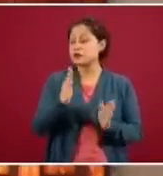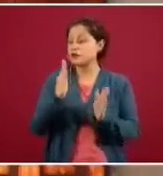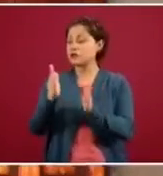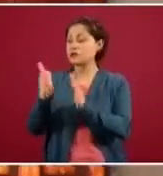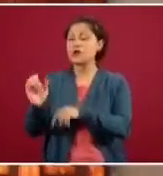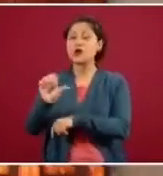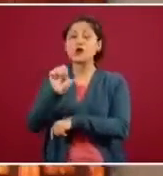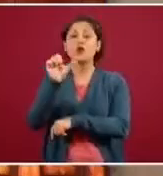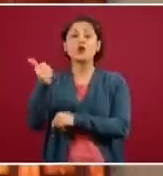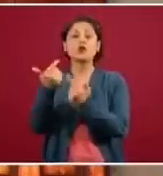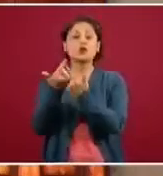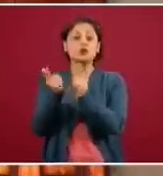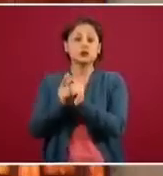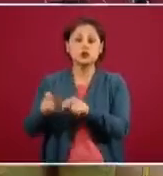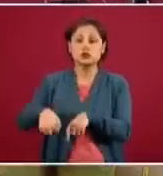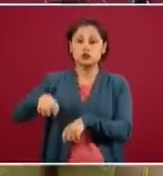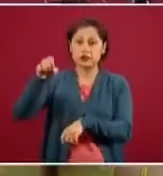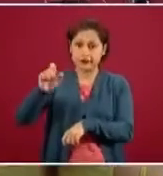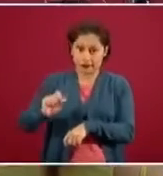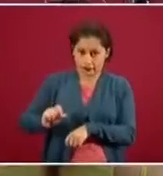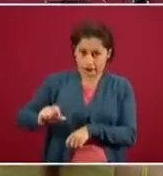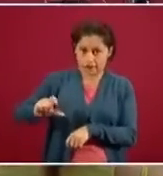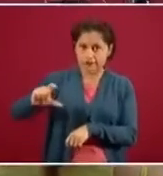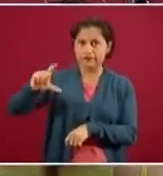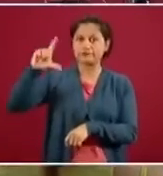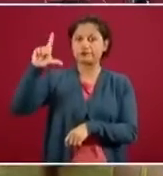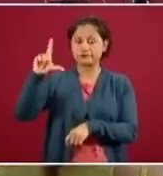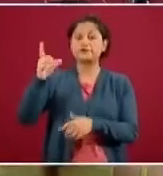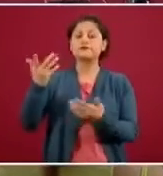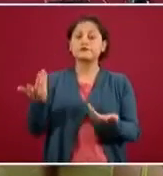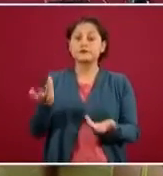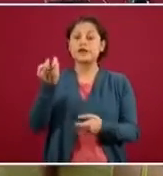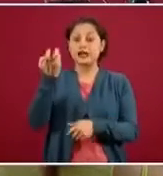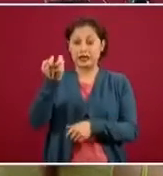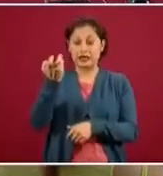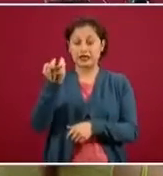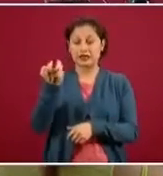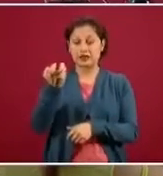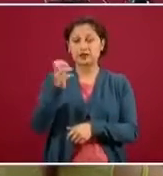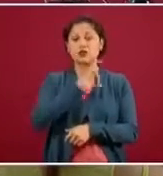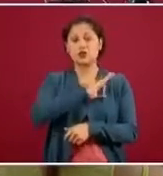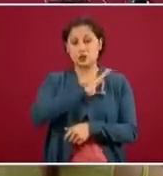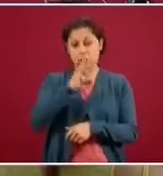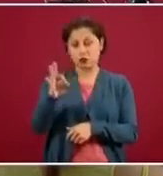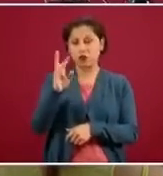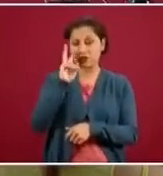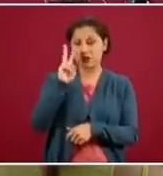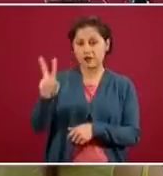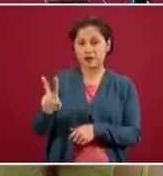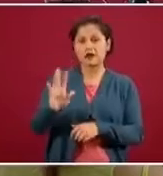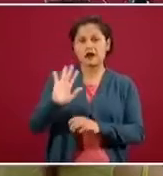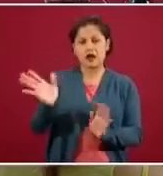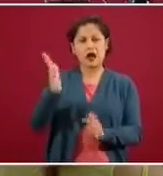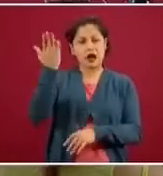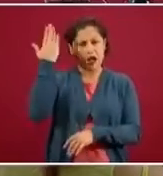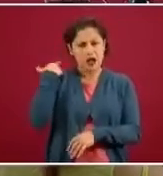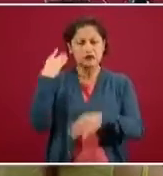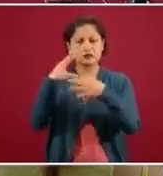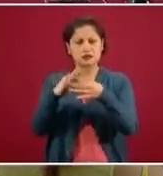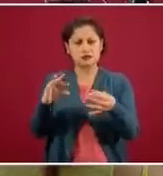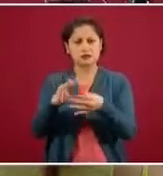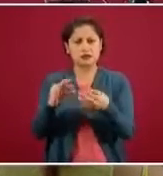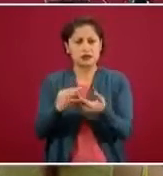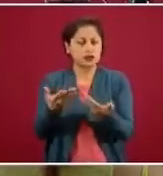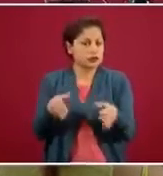vemos cómo esa barra amarilla se incrementa, y esto en su momento nos refleja precisamente lo que ya habíamos comentado, que en los mayores